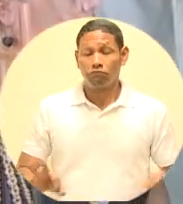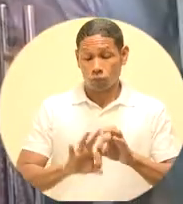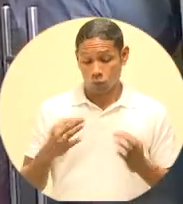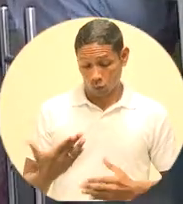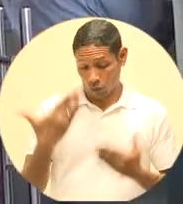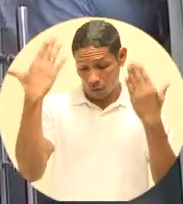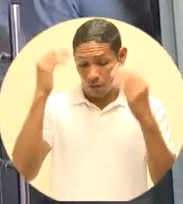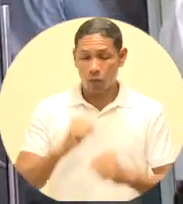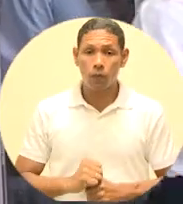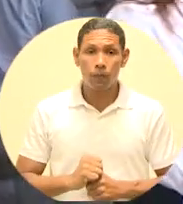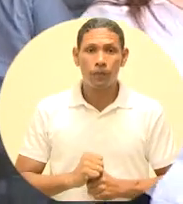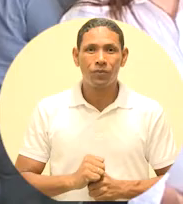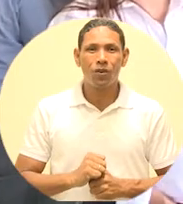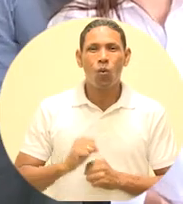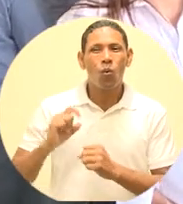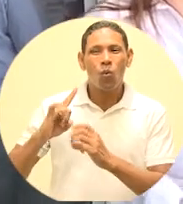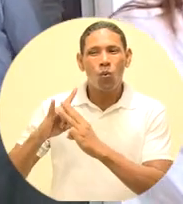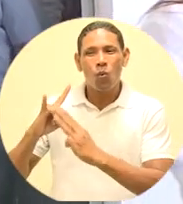La Universidad de Magdalena